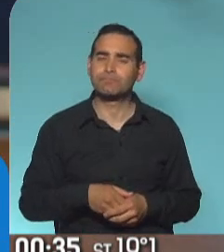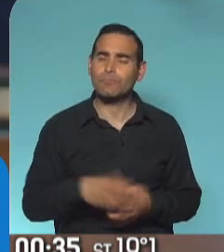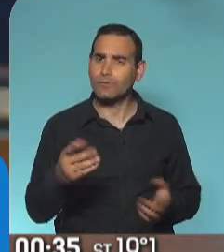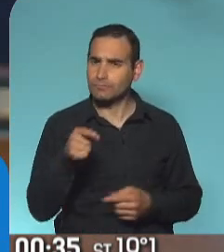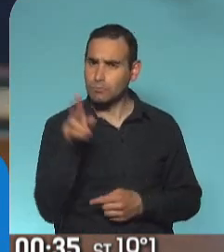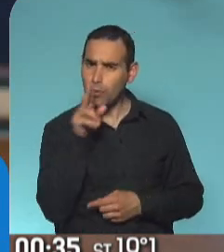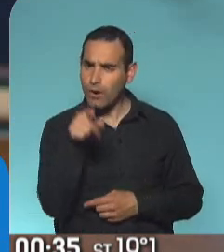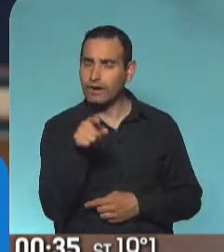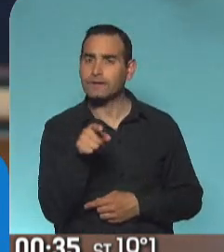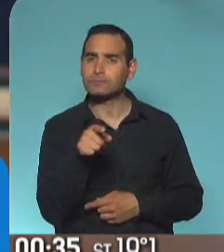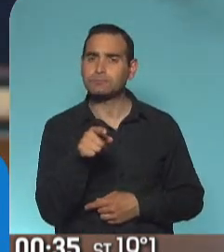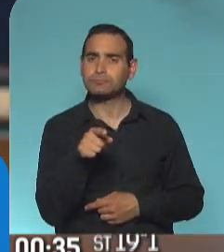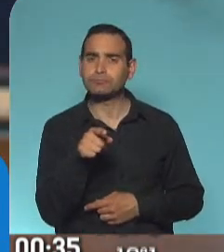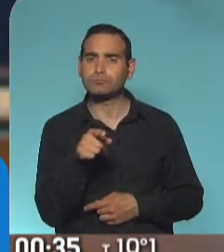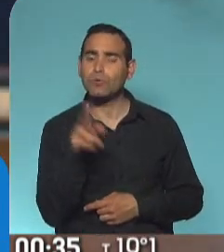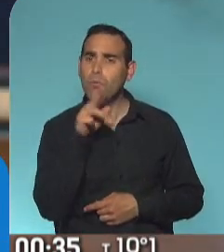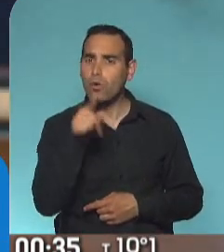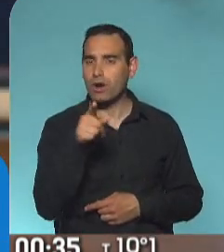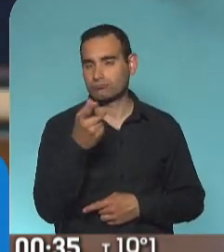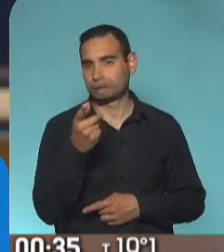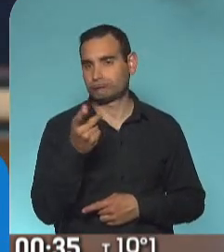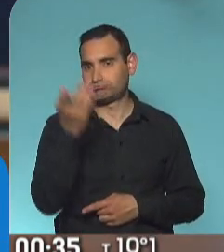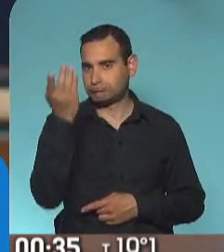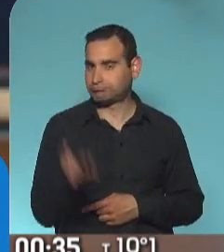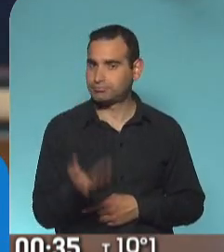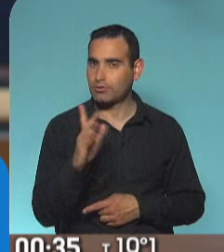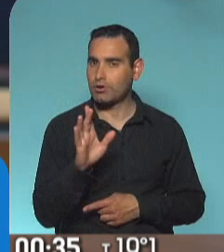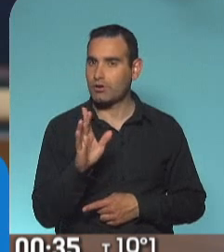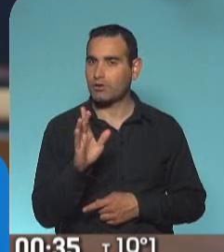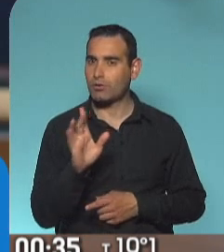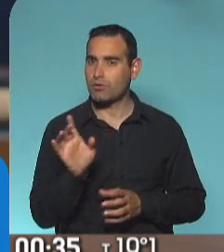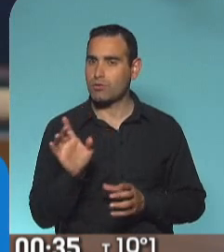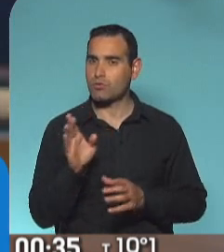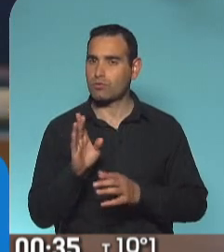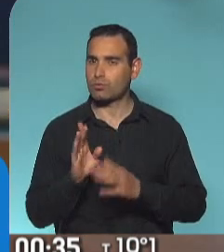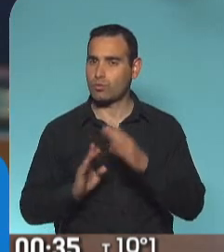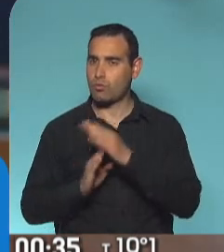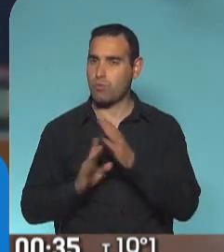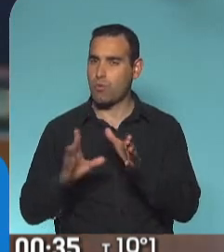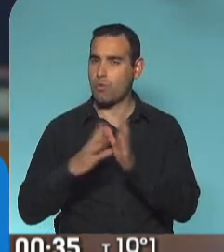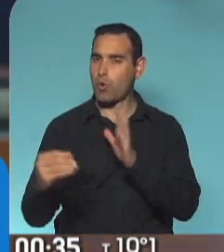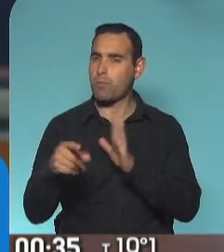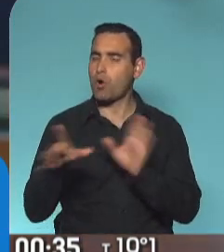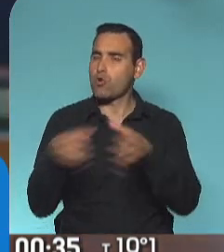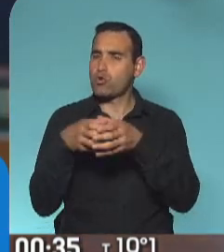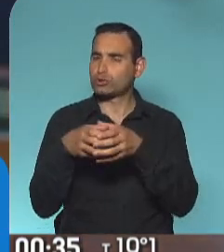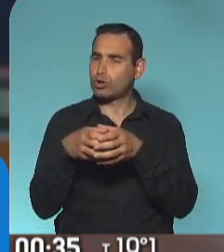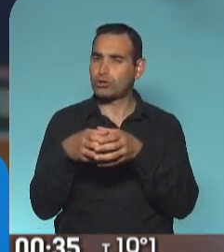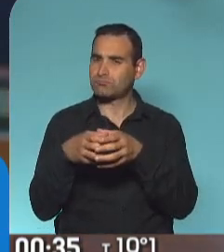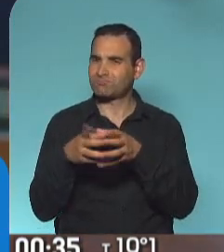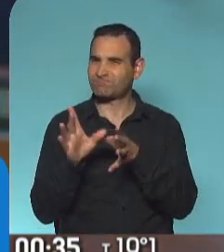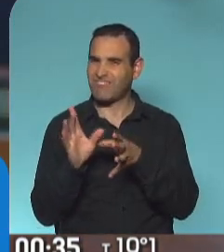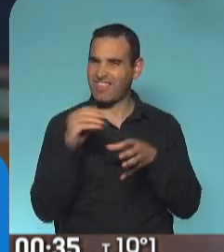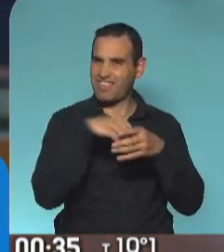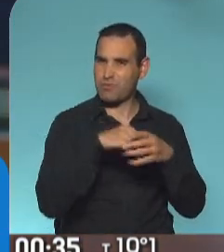ella es una referente de un sector que parecería hoy no está dentro de la